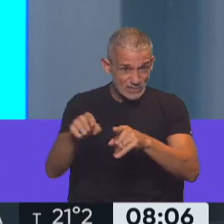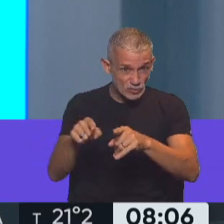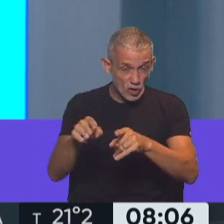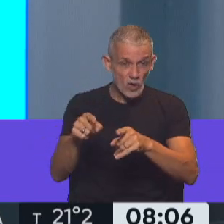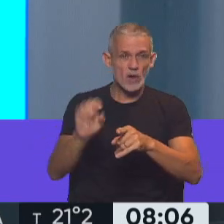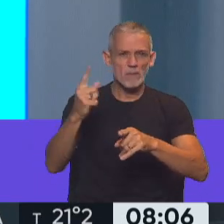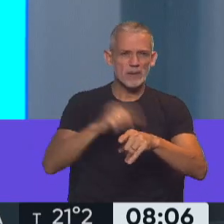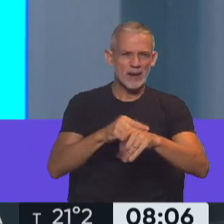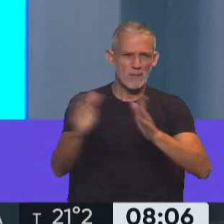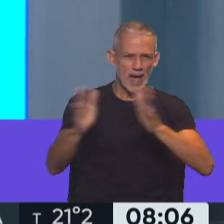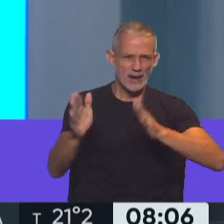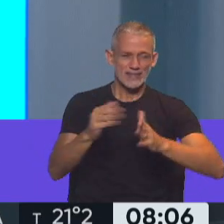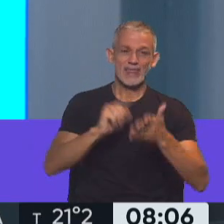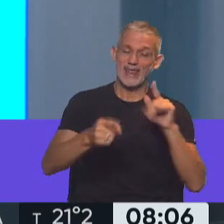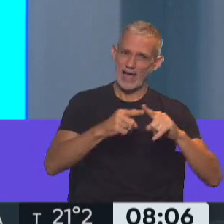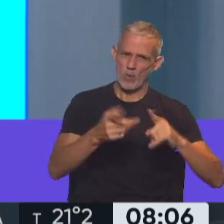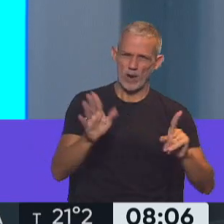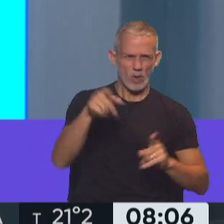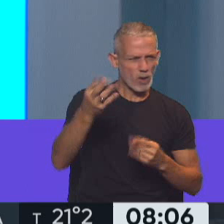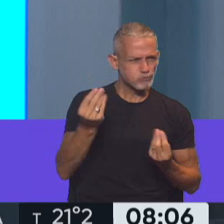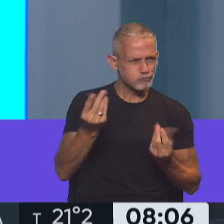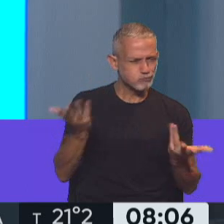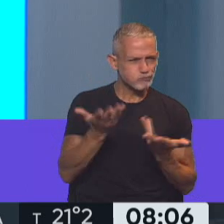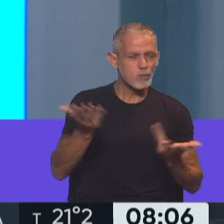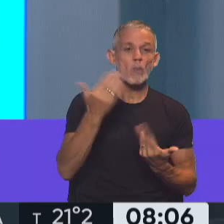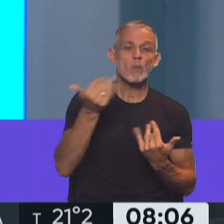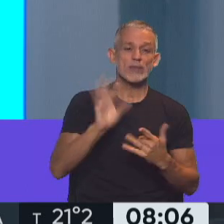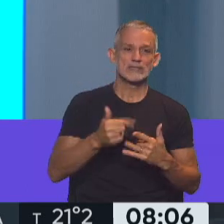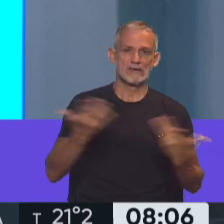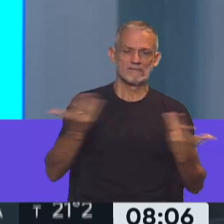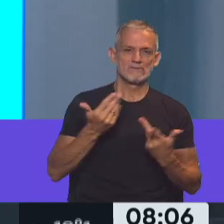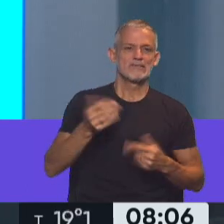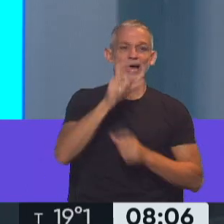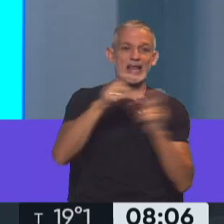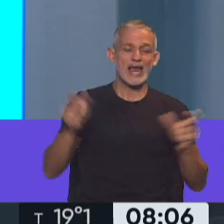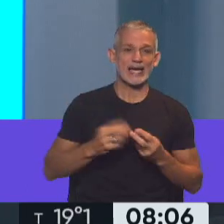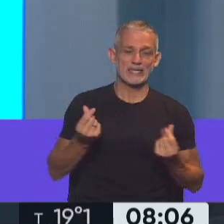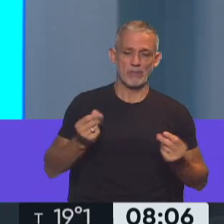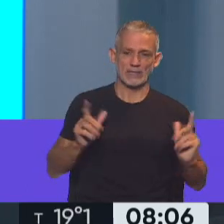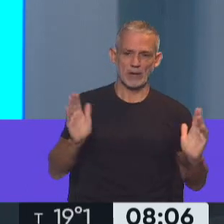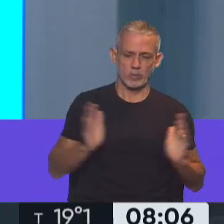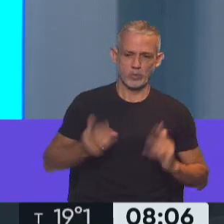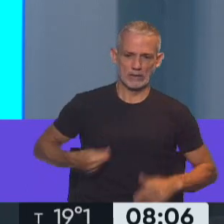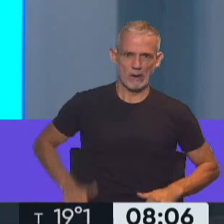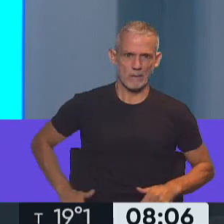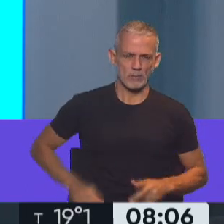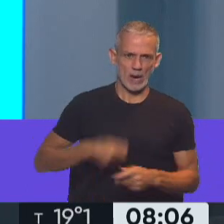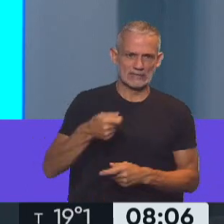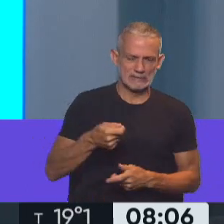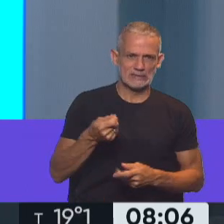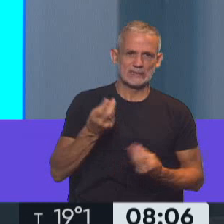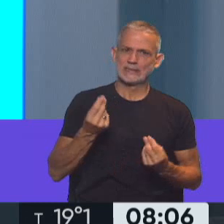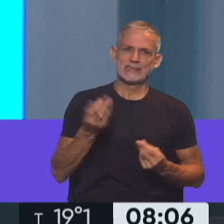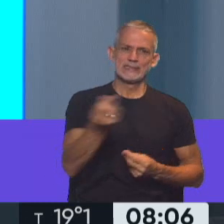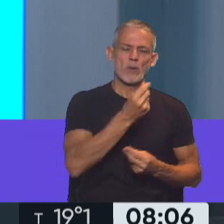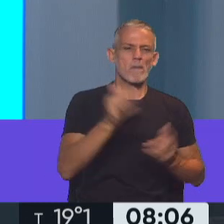parte del acuerdo. ¿Temés que eso impacte en el poder adquisitivo de la gente, esto de que le suban un poco las tarifas, se acelere la inflación y